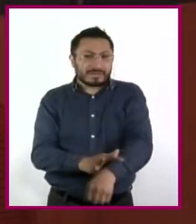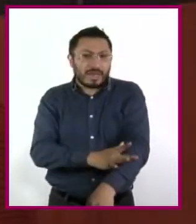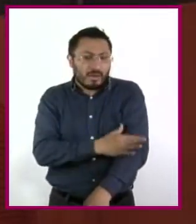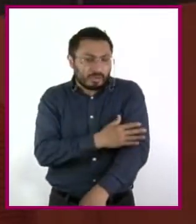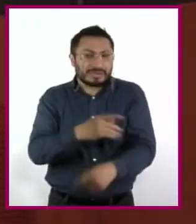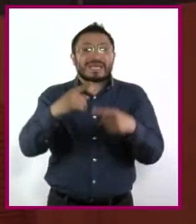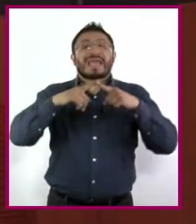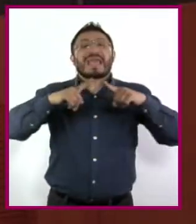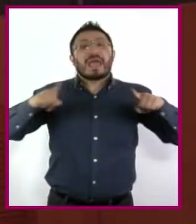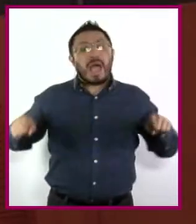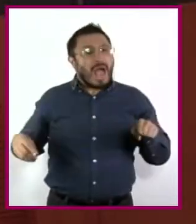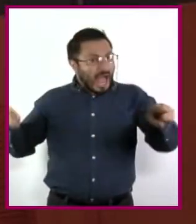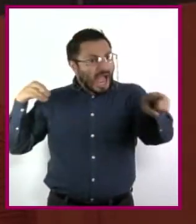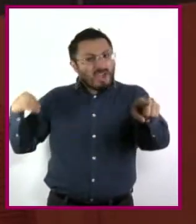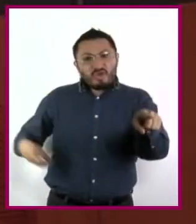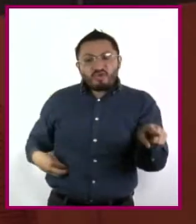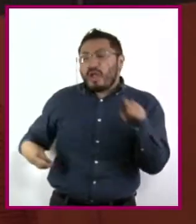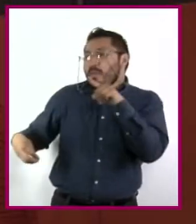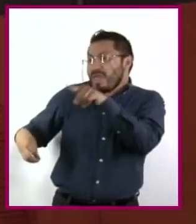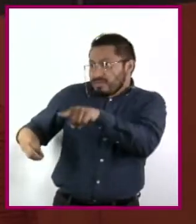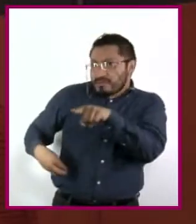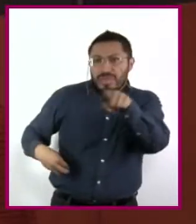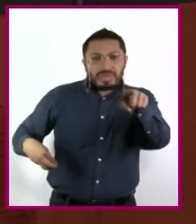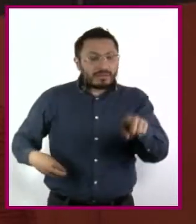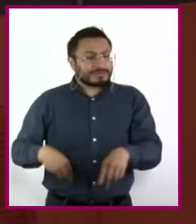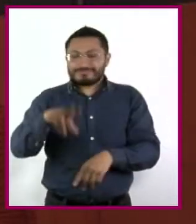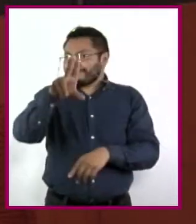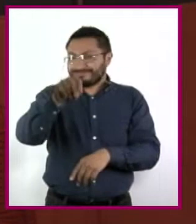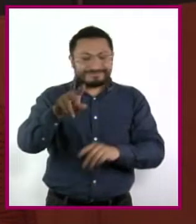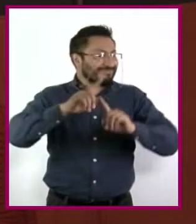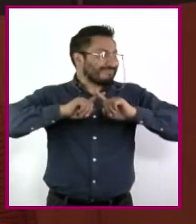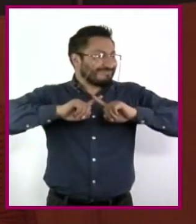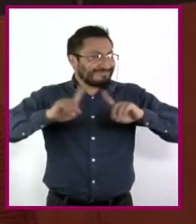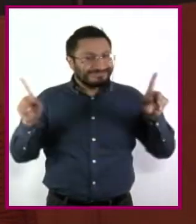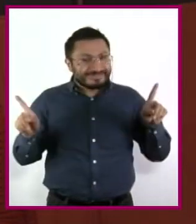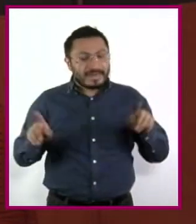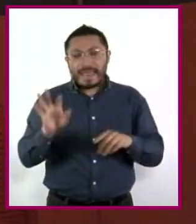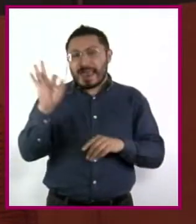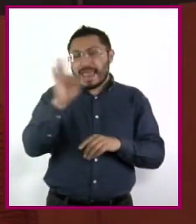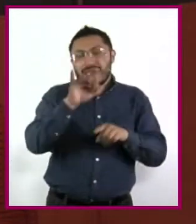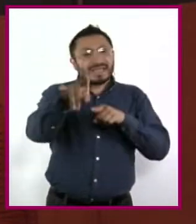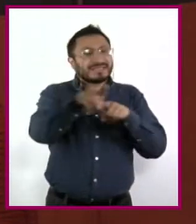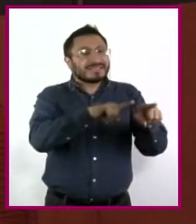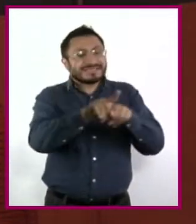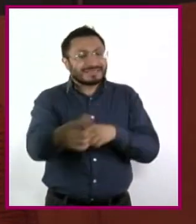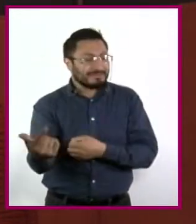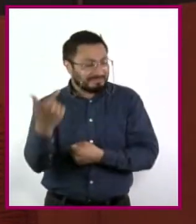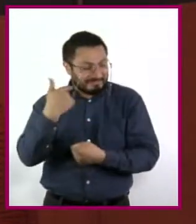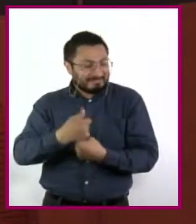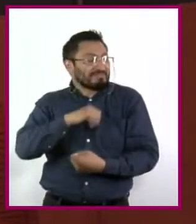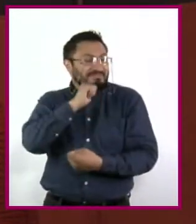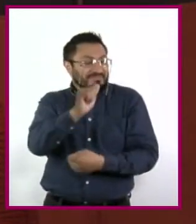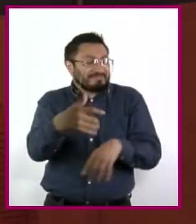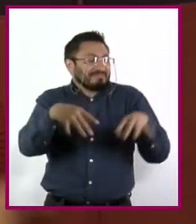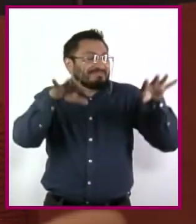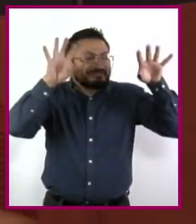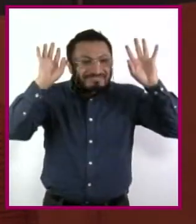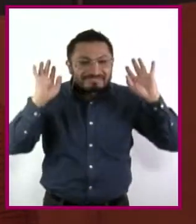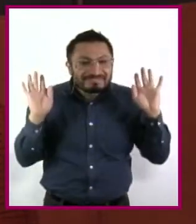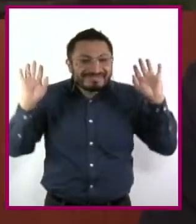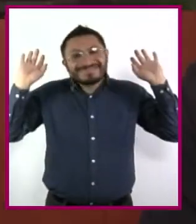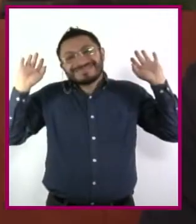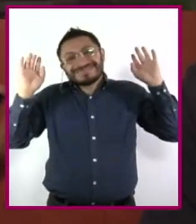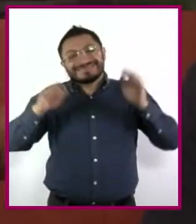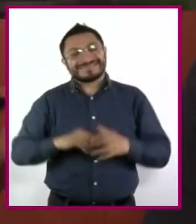a alguien o algo por la manera en la que te sientes. Probablemente tu hermano ni cuenta se da de lo mucho que te puede afectar lo que él